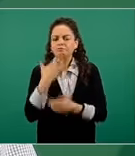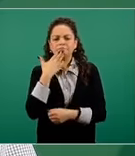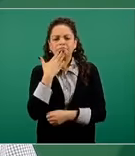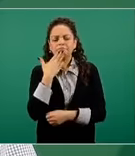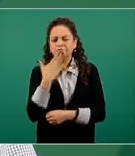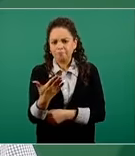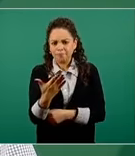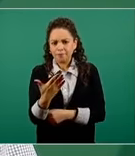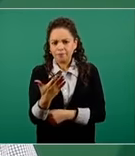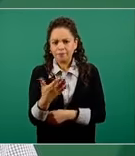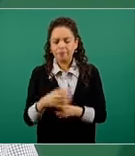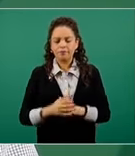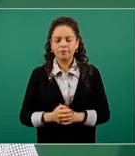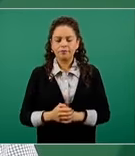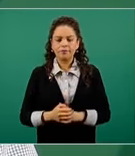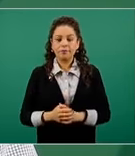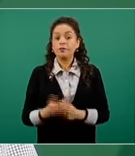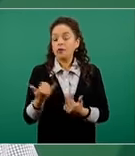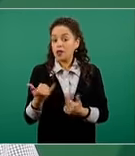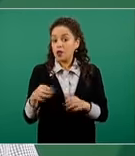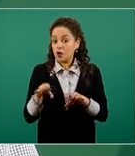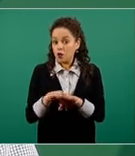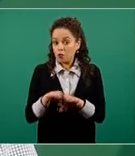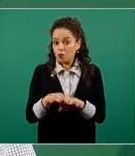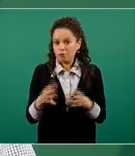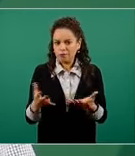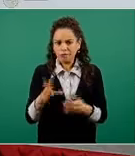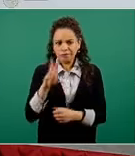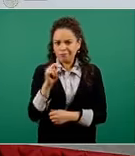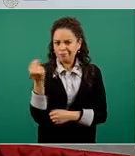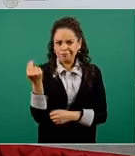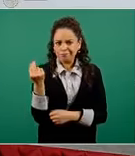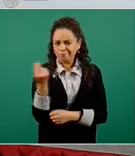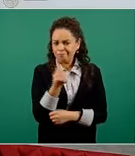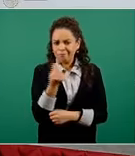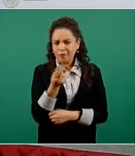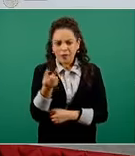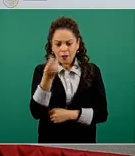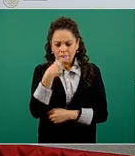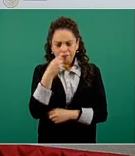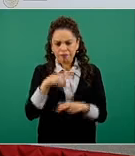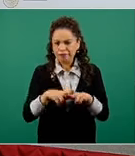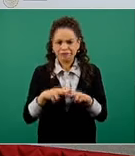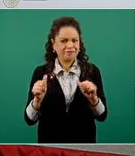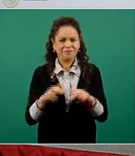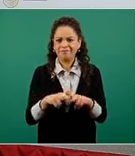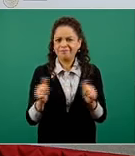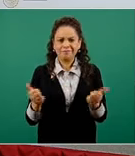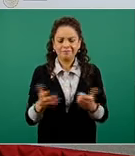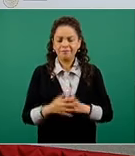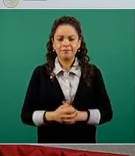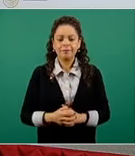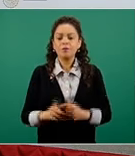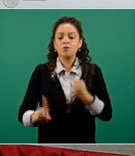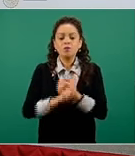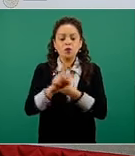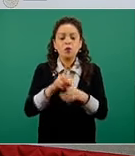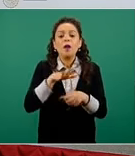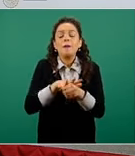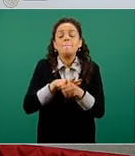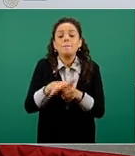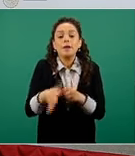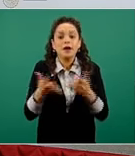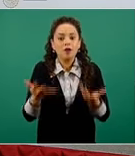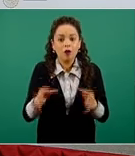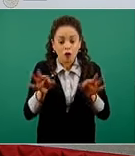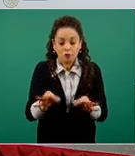resolviendo la enfermedad y lo van a hacer sin la necesidad de ningún medicamento. El problema más bien está en aquellas